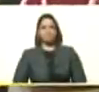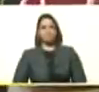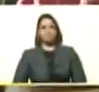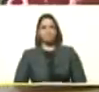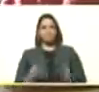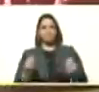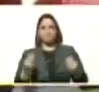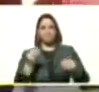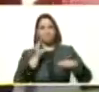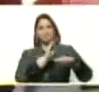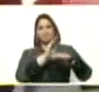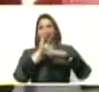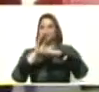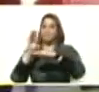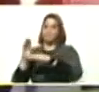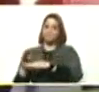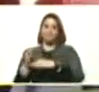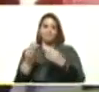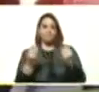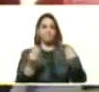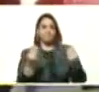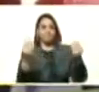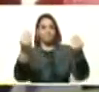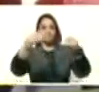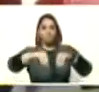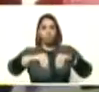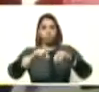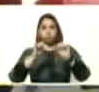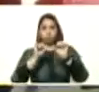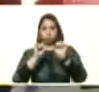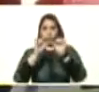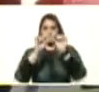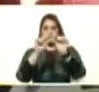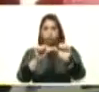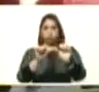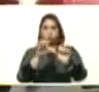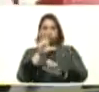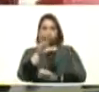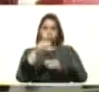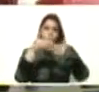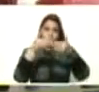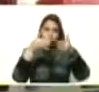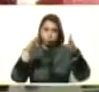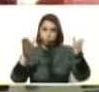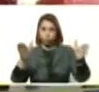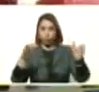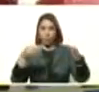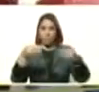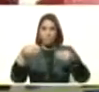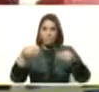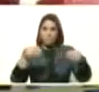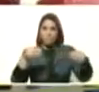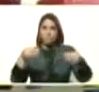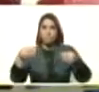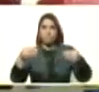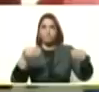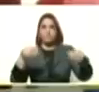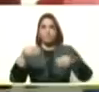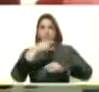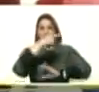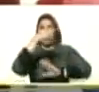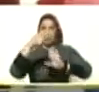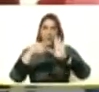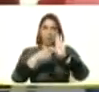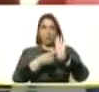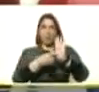cuidados, con mucha cooperación y mantener al país abierto en flexibilización general para